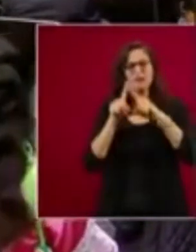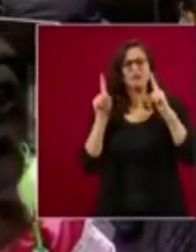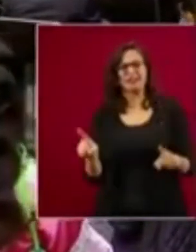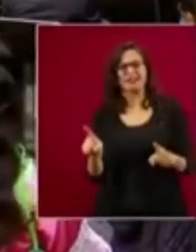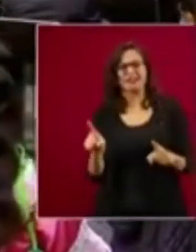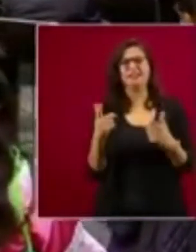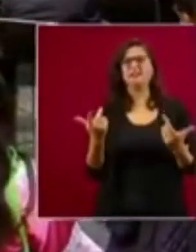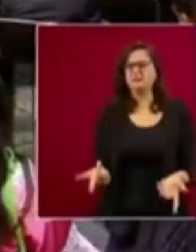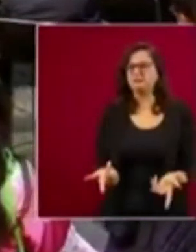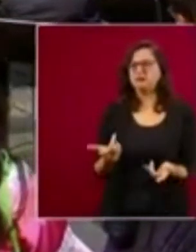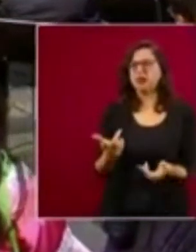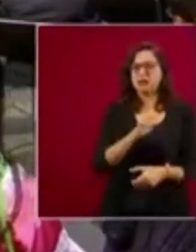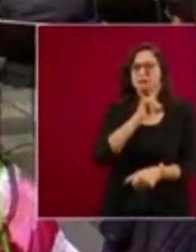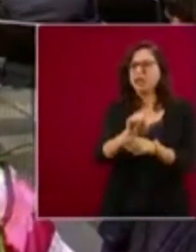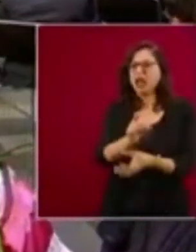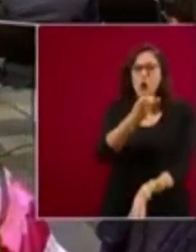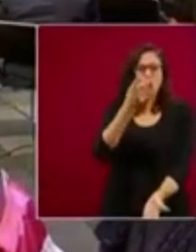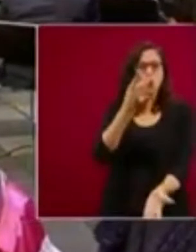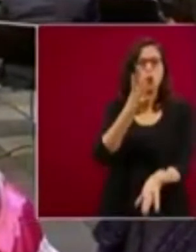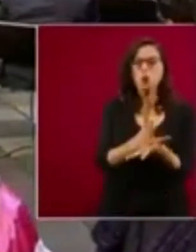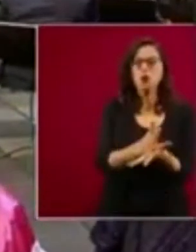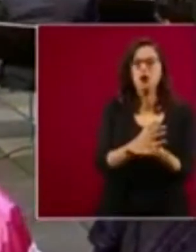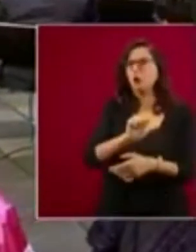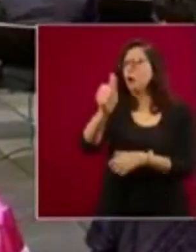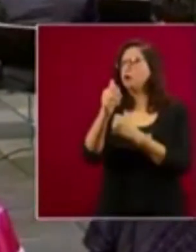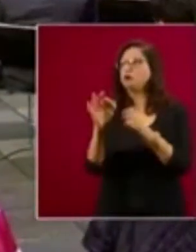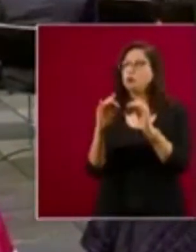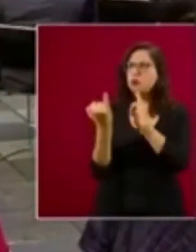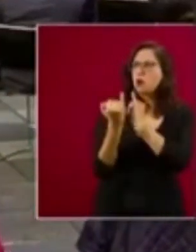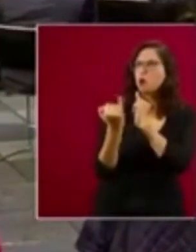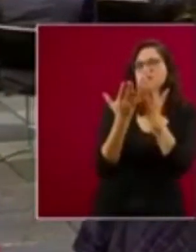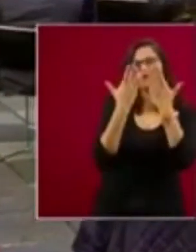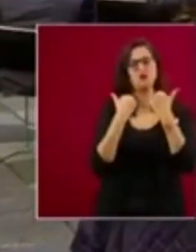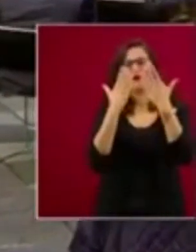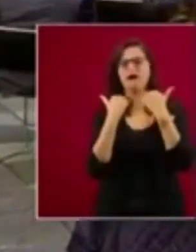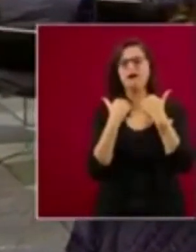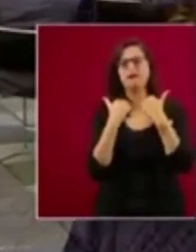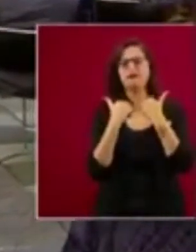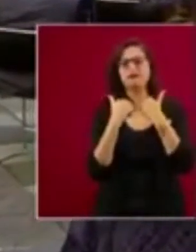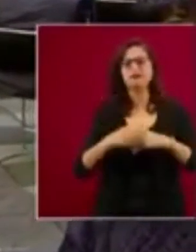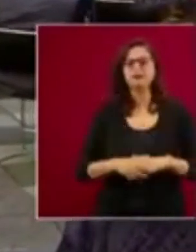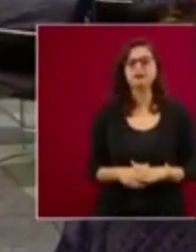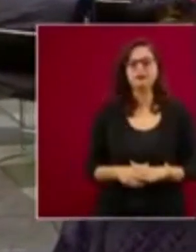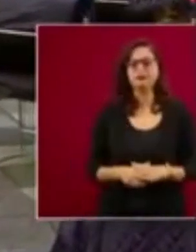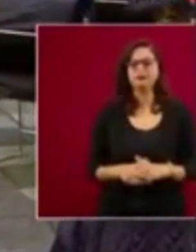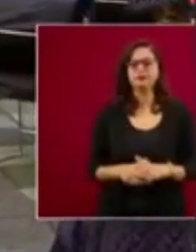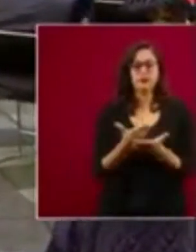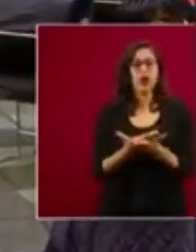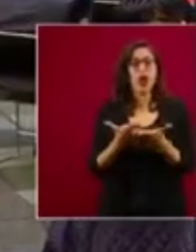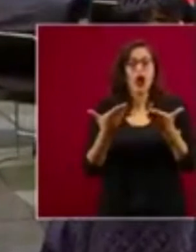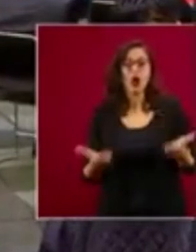de cumplimientos que en su momento ya lo hizo y que hubo quienes optaron por